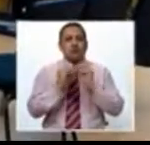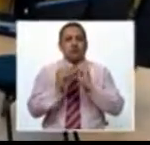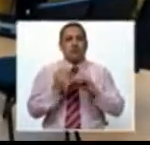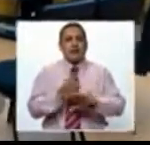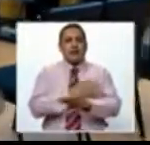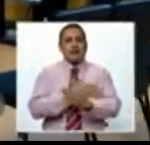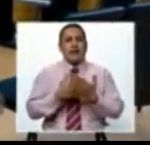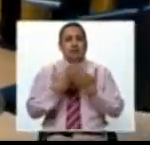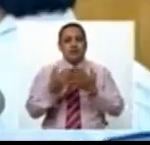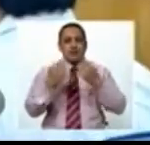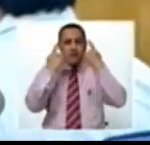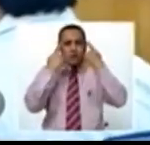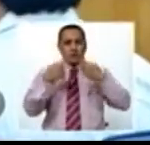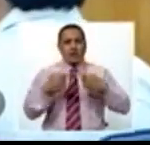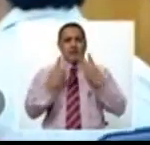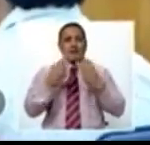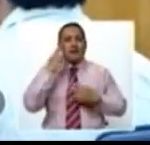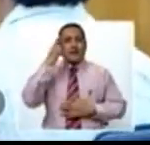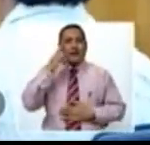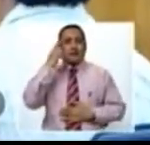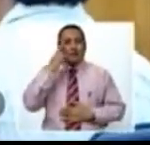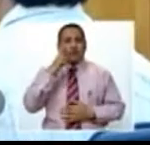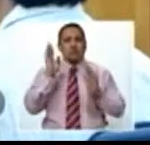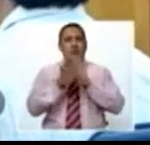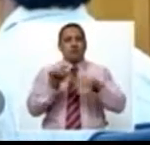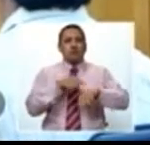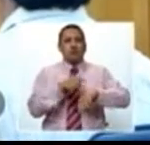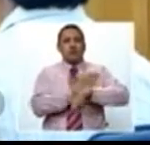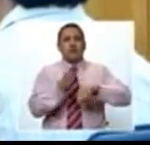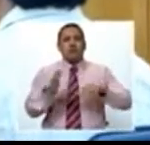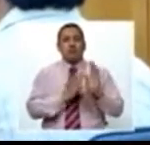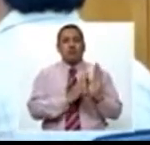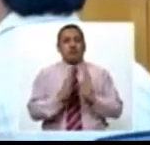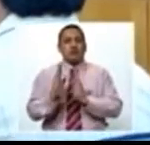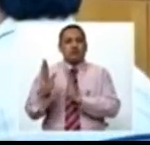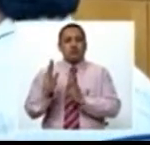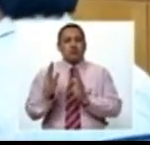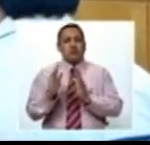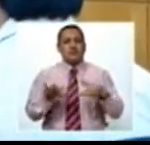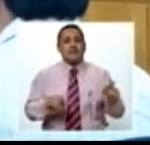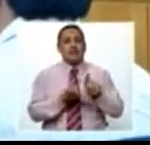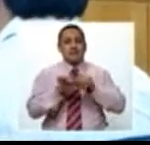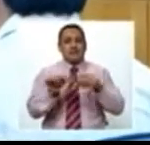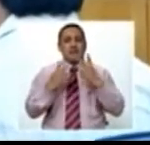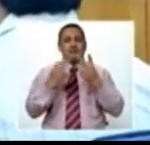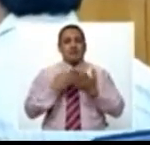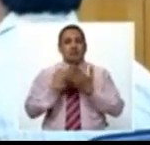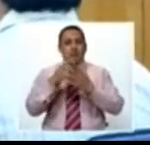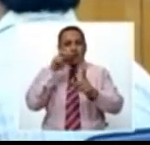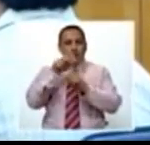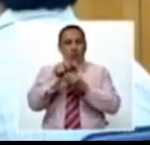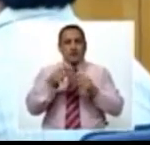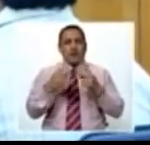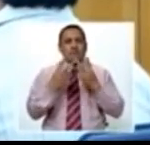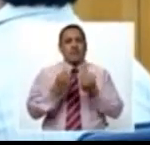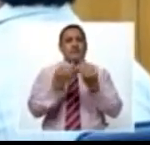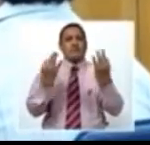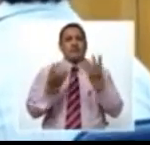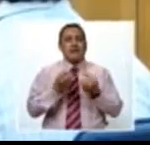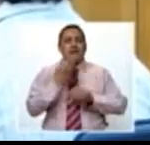hora de considerar la razonabilidad del plazo de un proceso. De tal forma se identifica entonces los